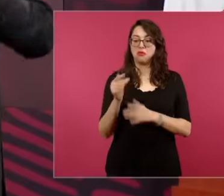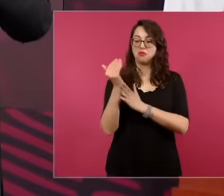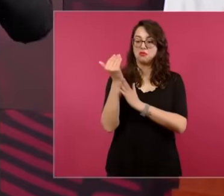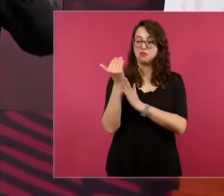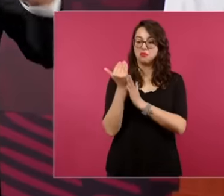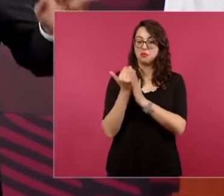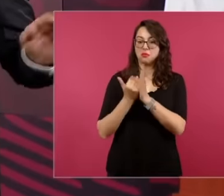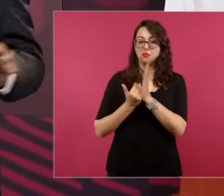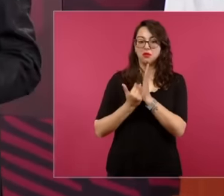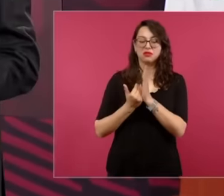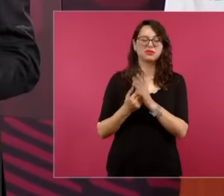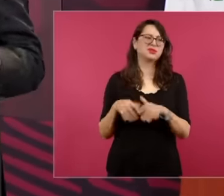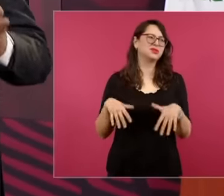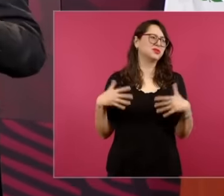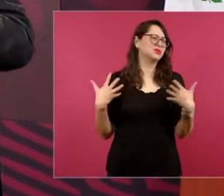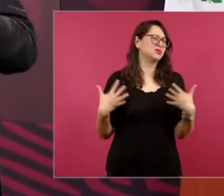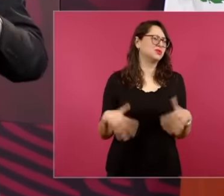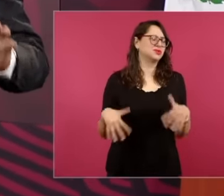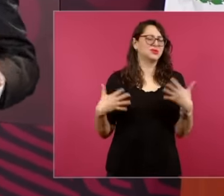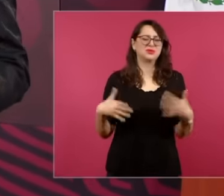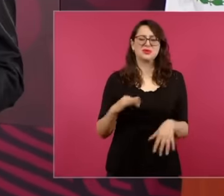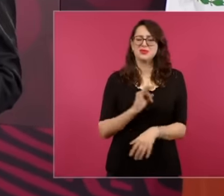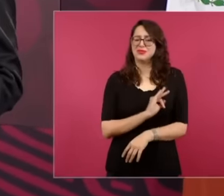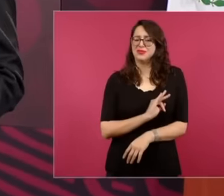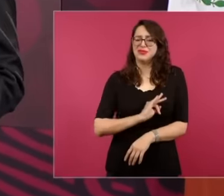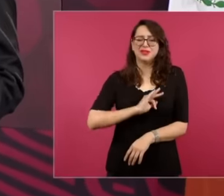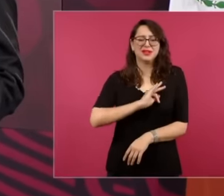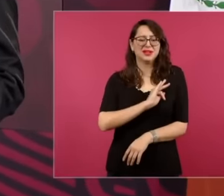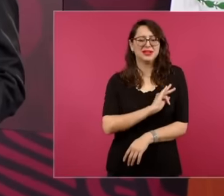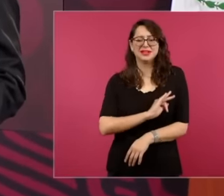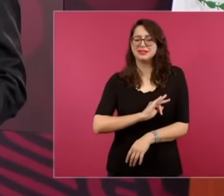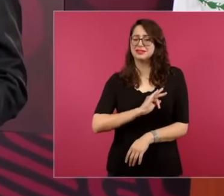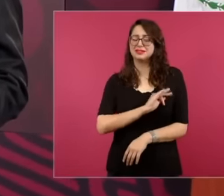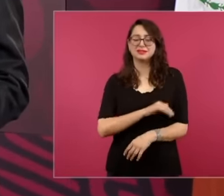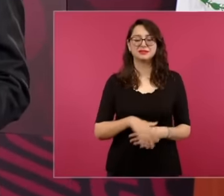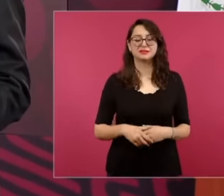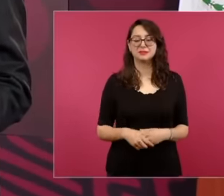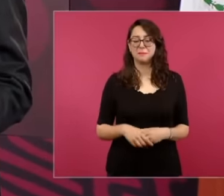Fueron mis mejores días en el gobierno,